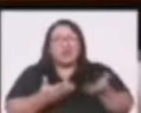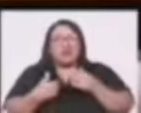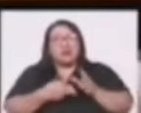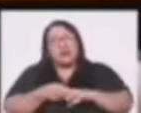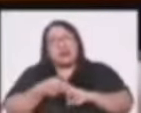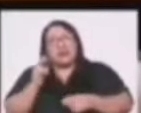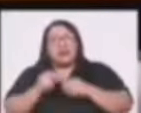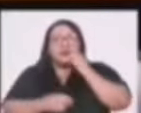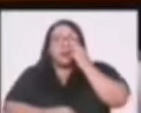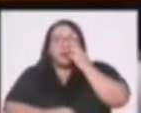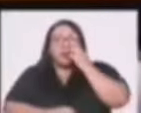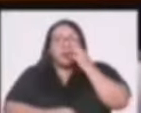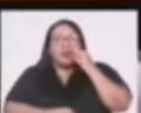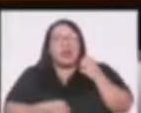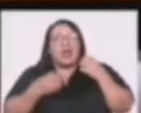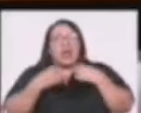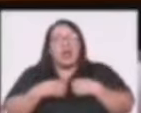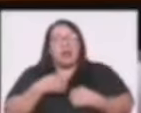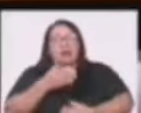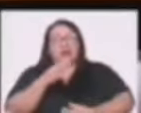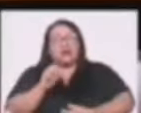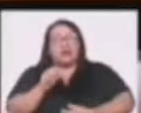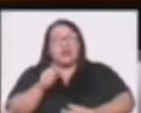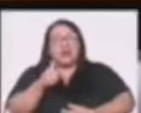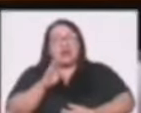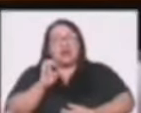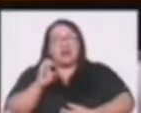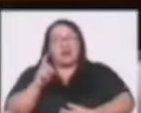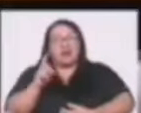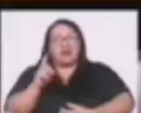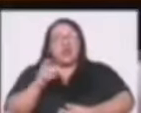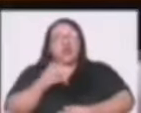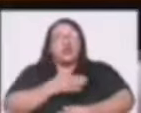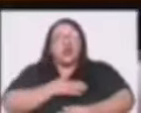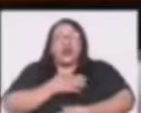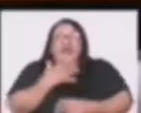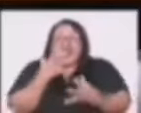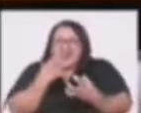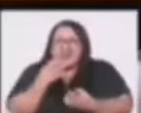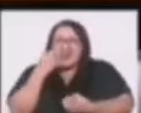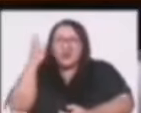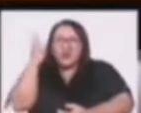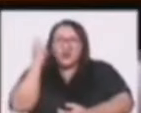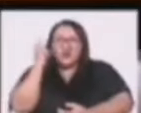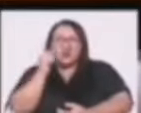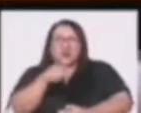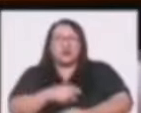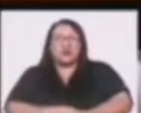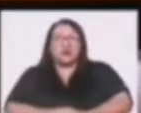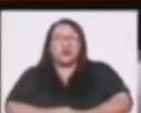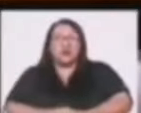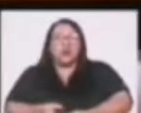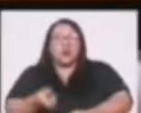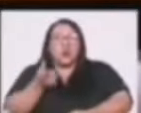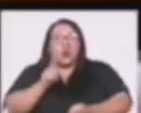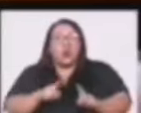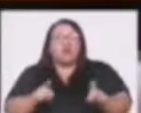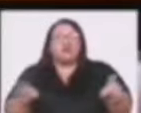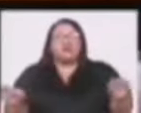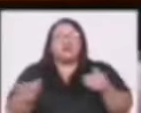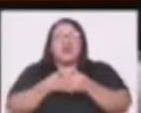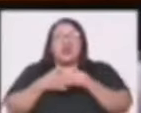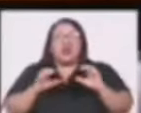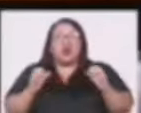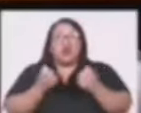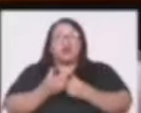retiren, al doctor Samuel Abad. Me hubiera gustado escucharlo cuando cerraron el Congreso